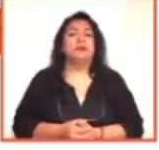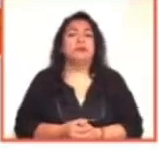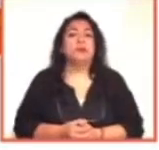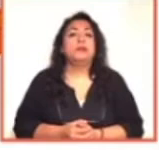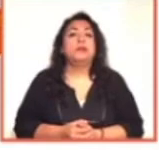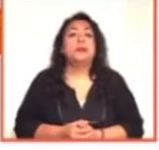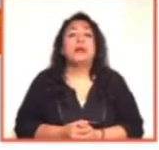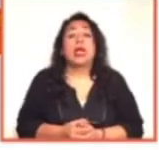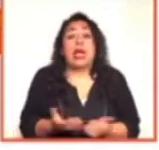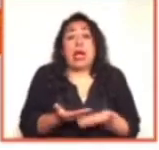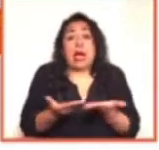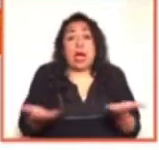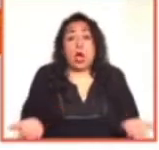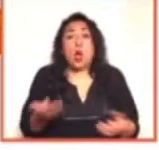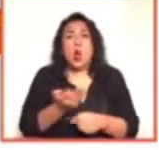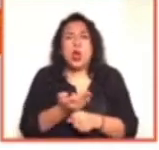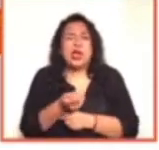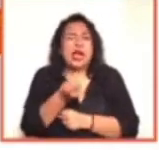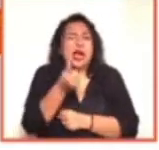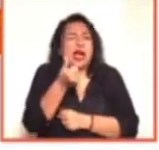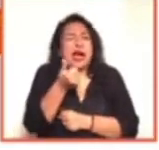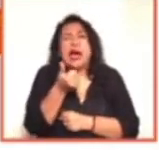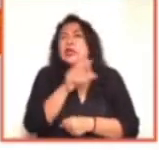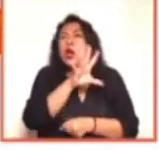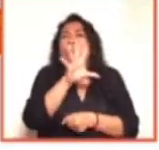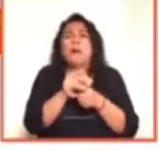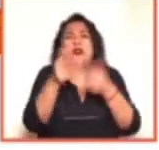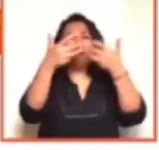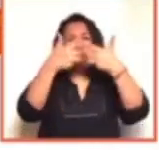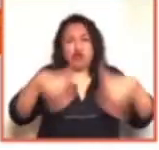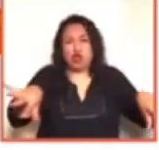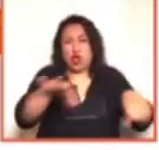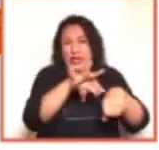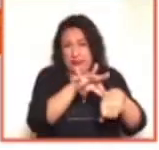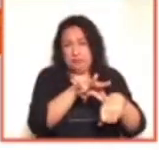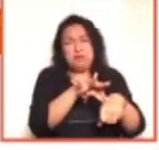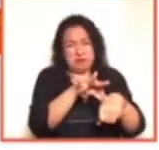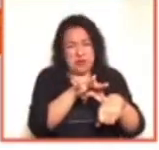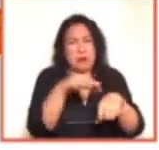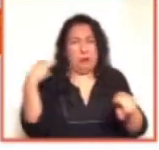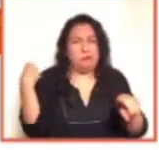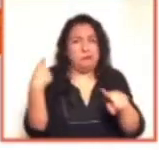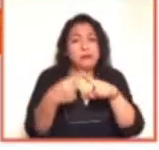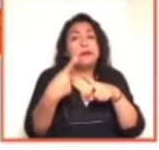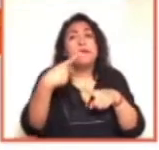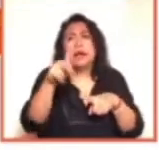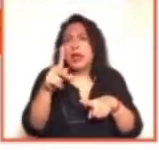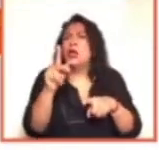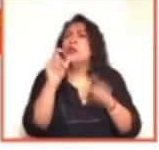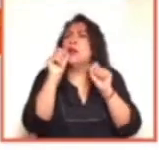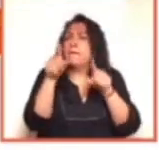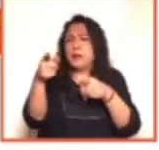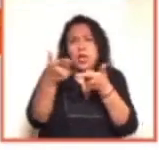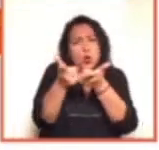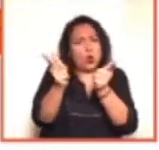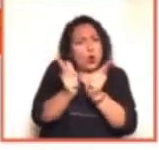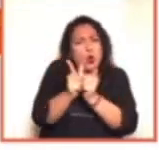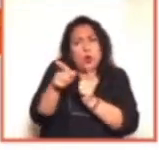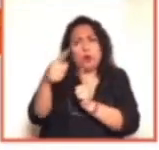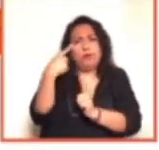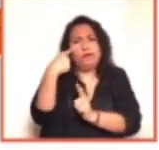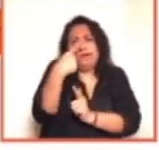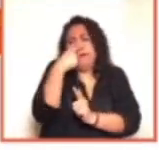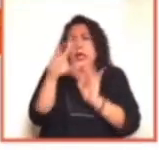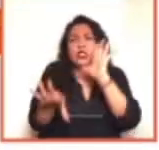Hasta ahora hemos hecho casi puras funciones en vivo, sin embargo, dejamos libres a las compañías escoger el formato